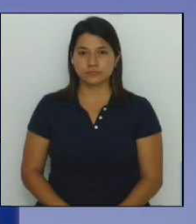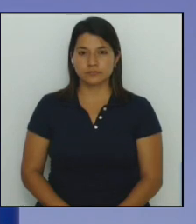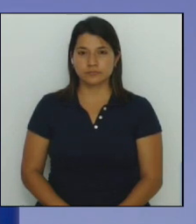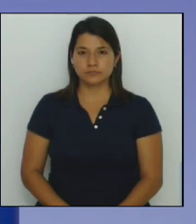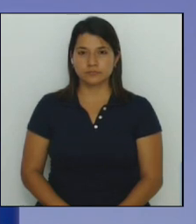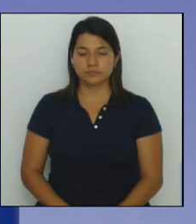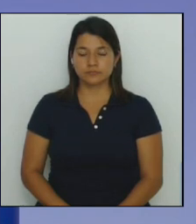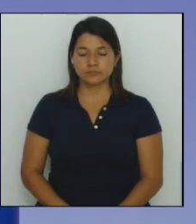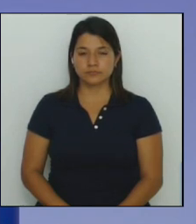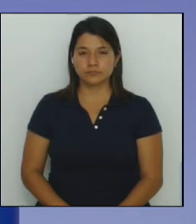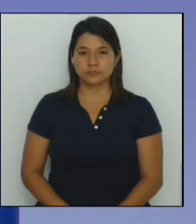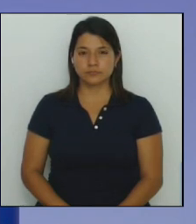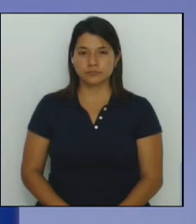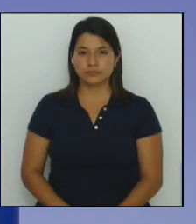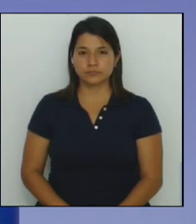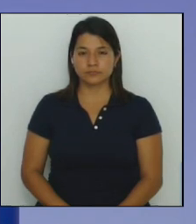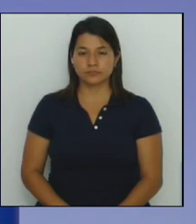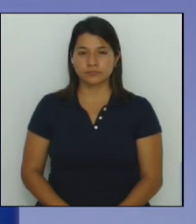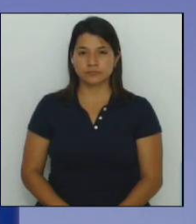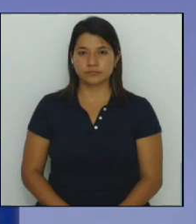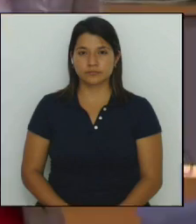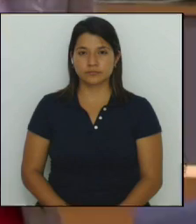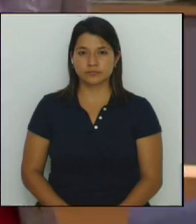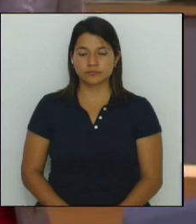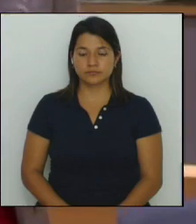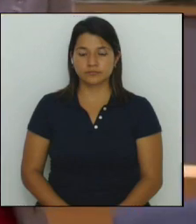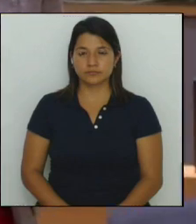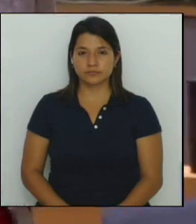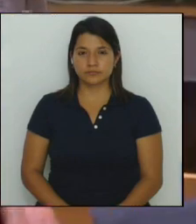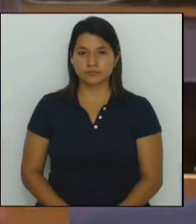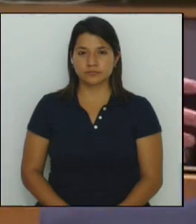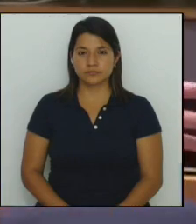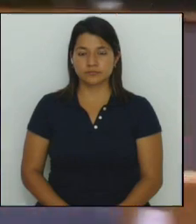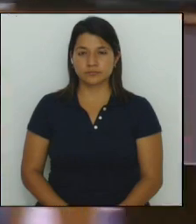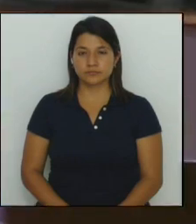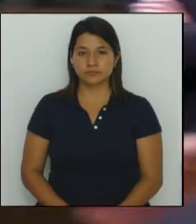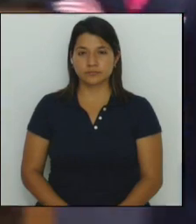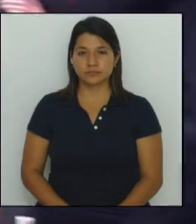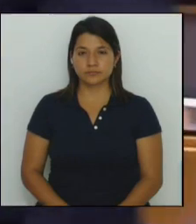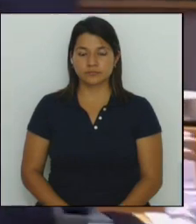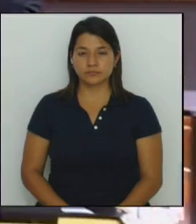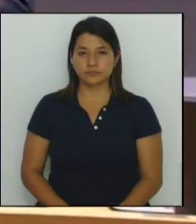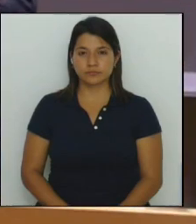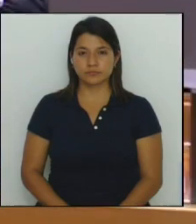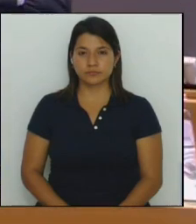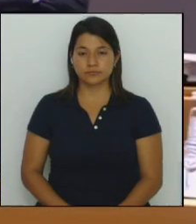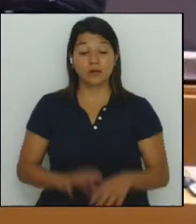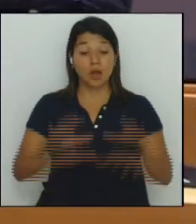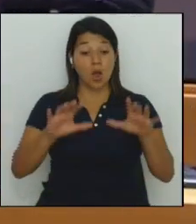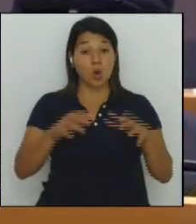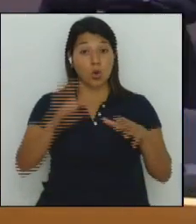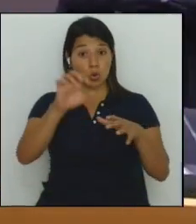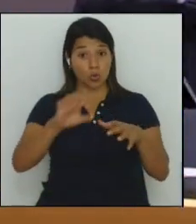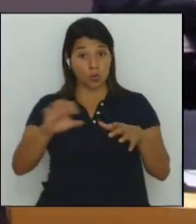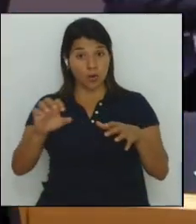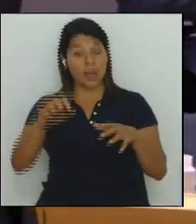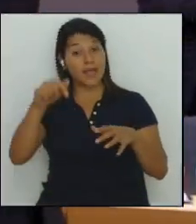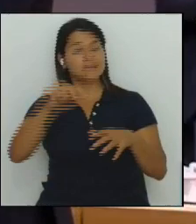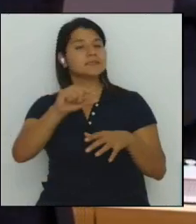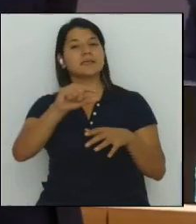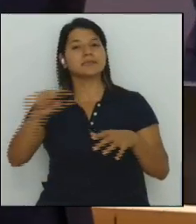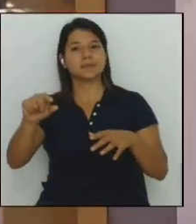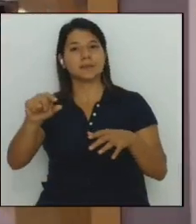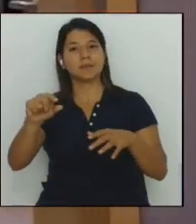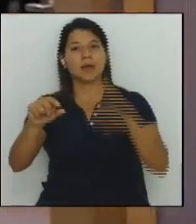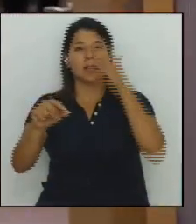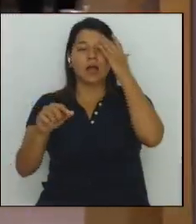emerging countries in ways that are mutually beneficial. La Unión Europea camina esta semana por la cuerda floja intentando